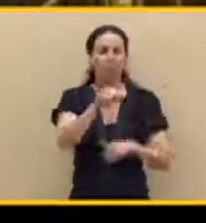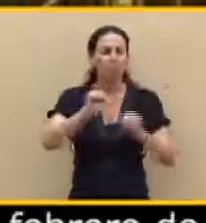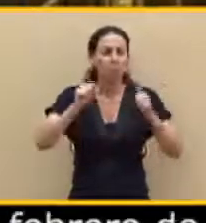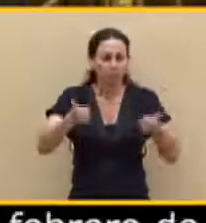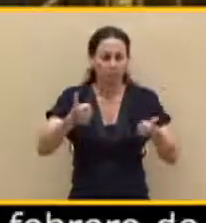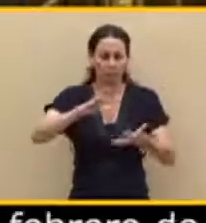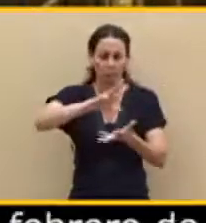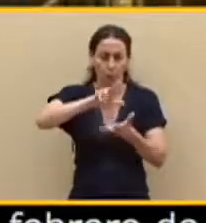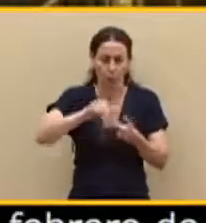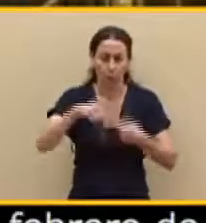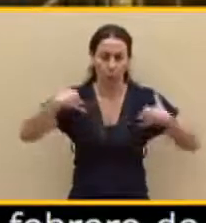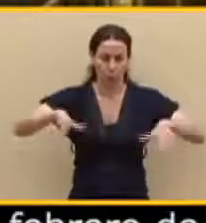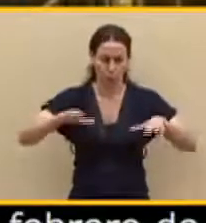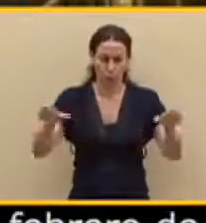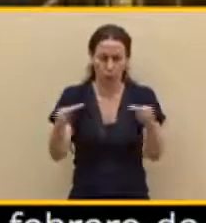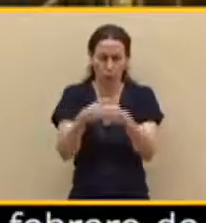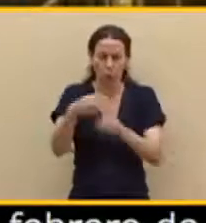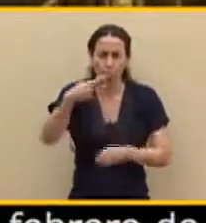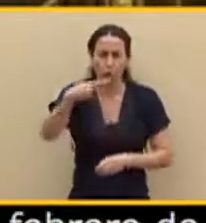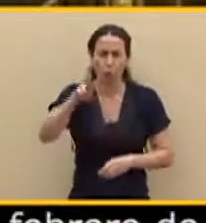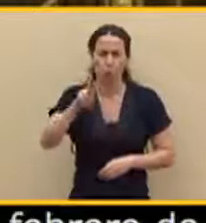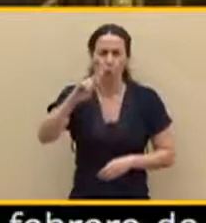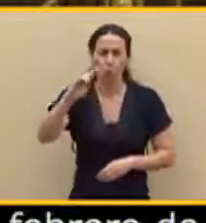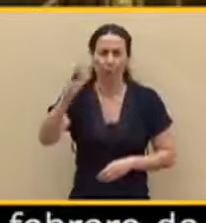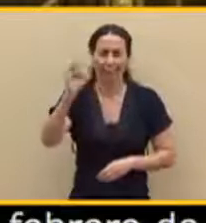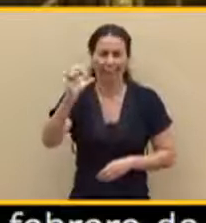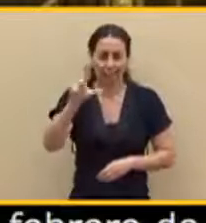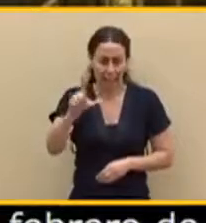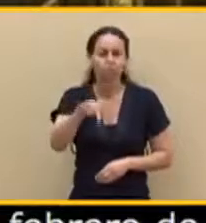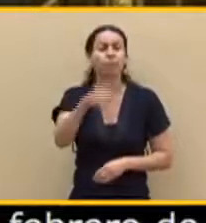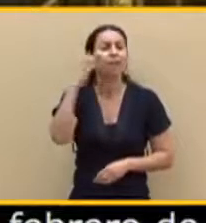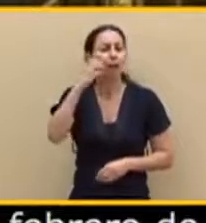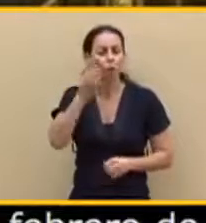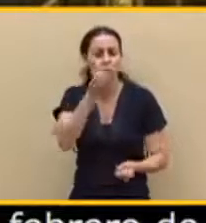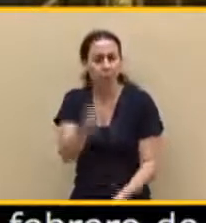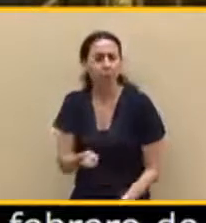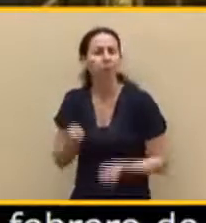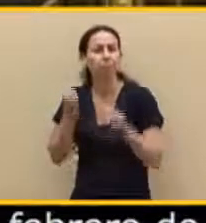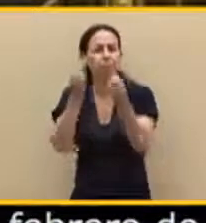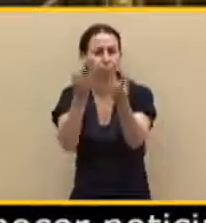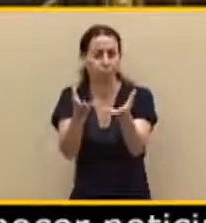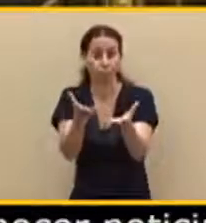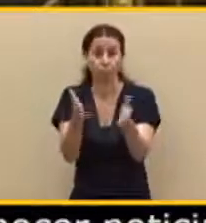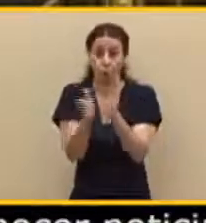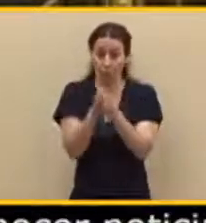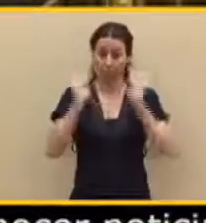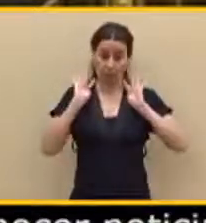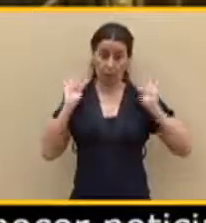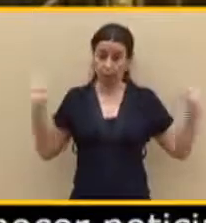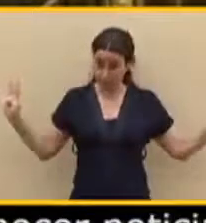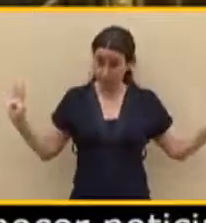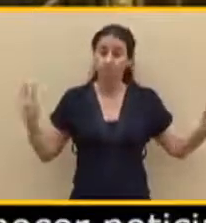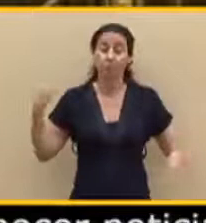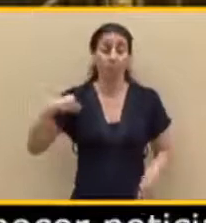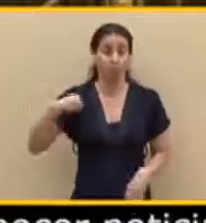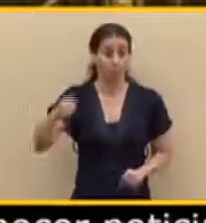Gürtel. El ahora presidente del Gobierno, Mariano Rajoy, comparecía con varios de ustedes detrás. Ana Pastor, hoy presidenta del Congreso y tercera